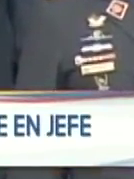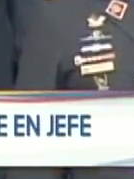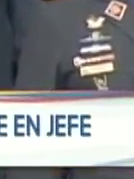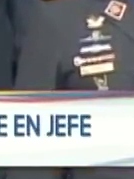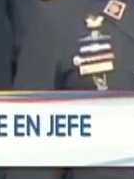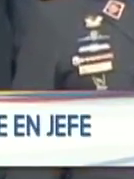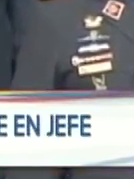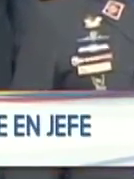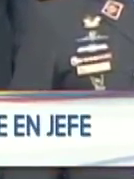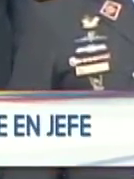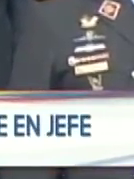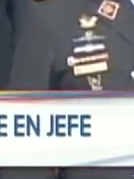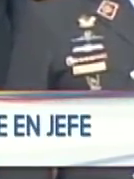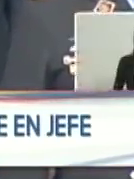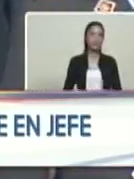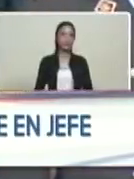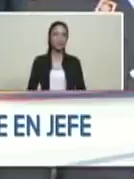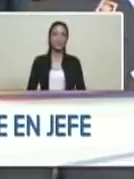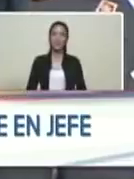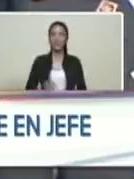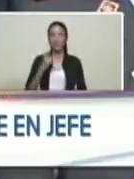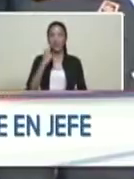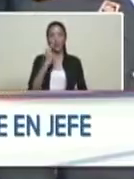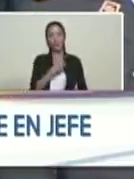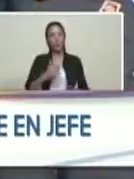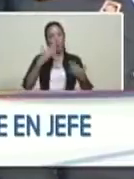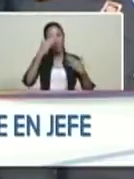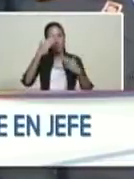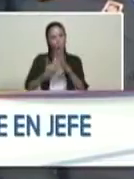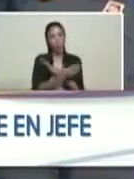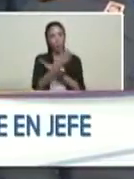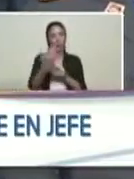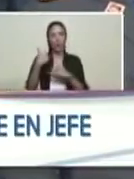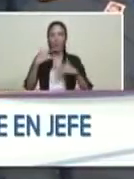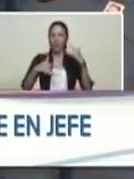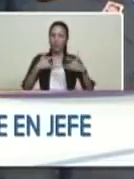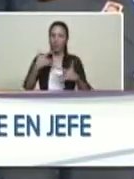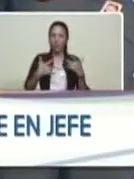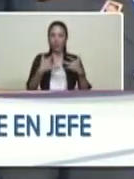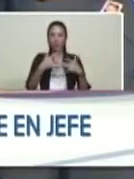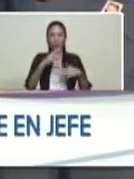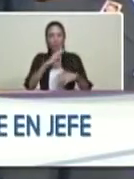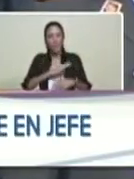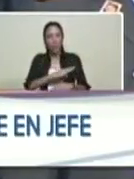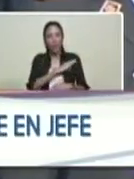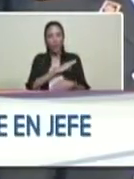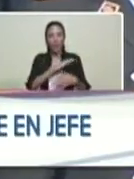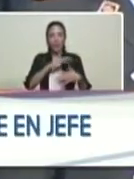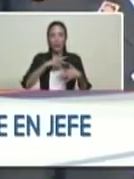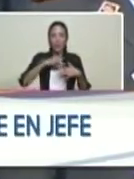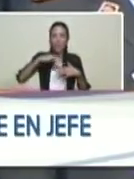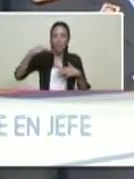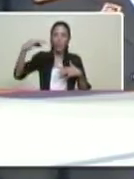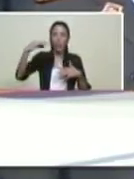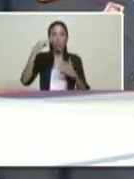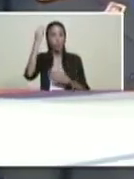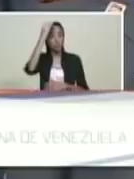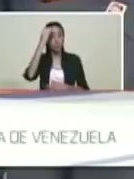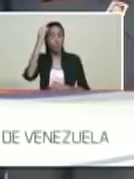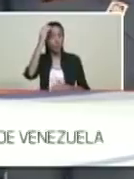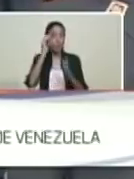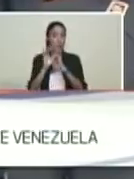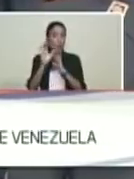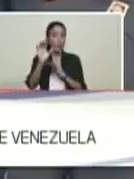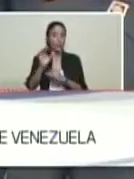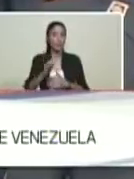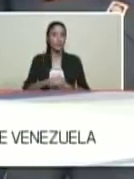muy moral muy del corazón muy de la conciencia patriótica es